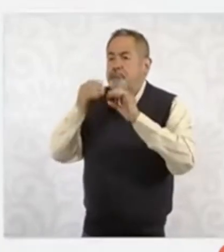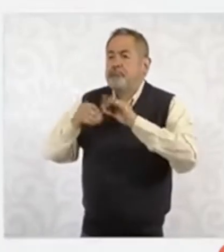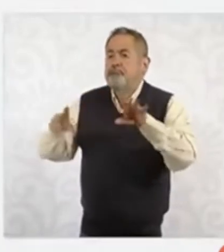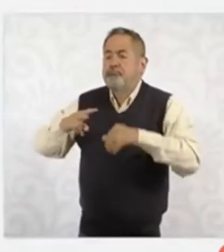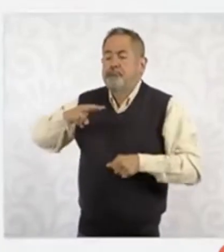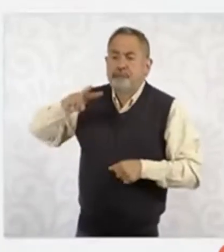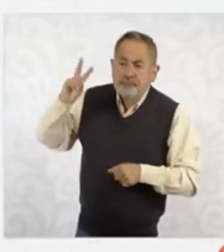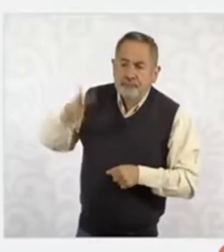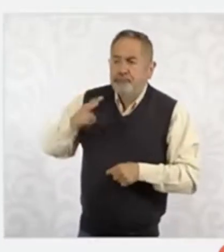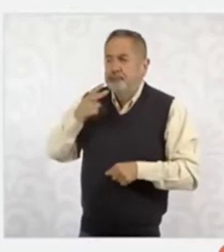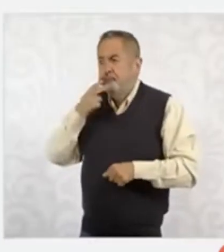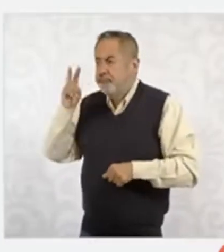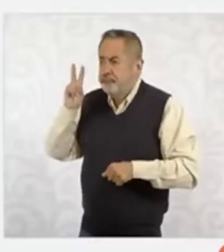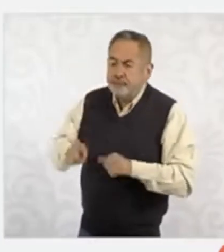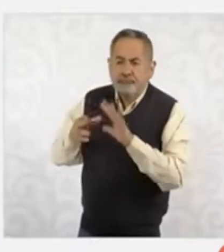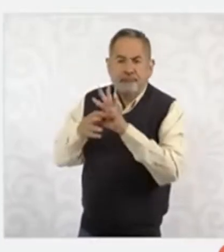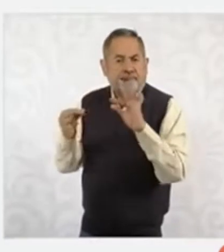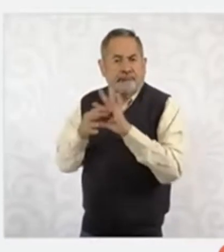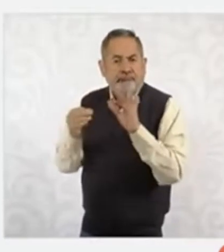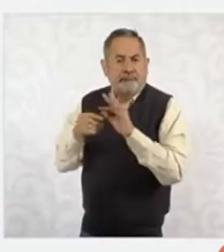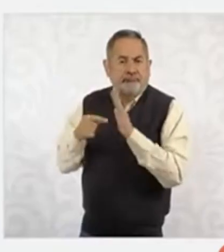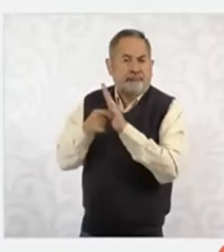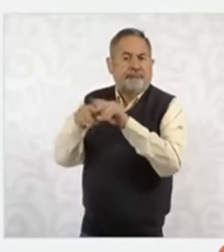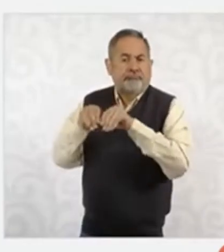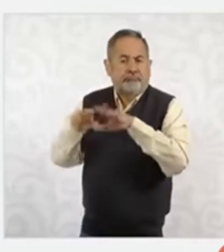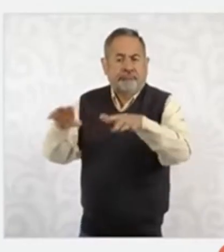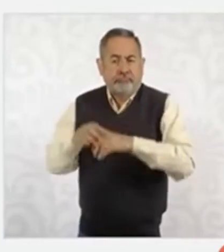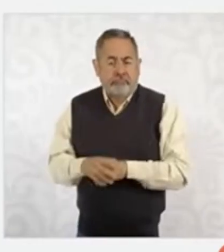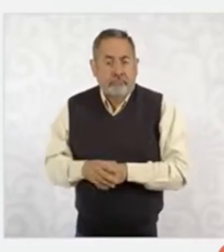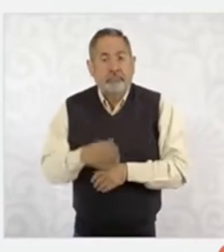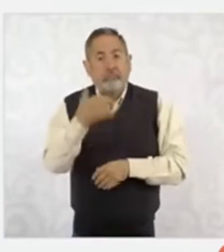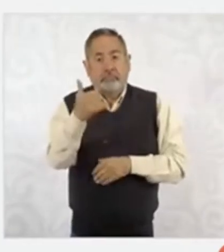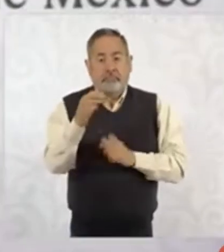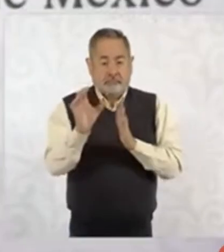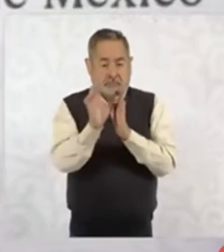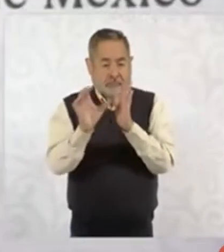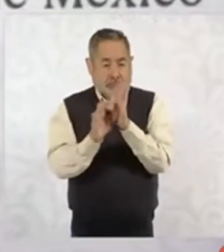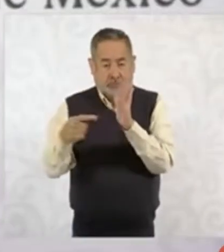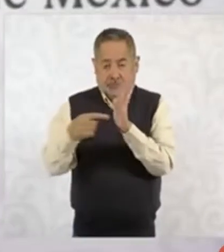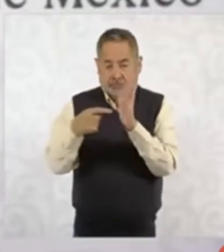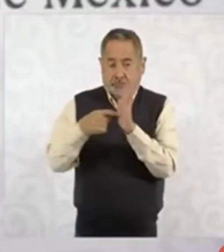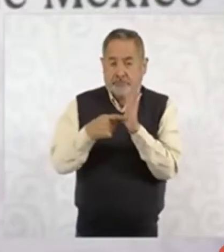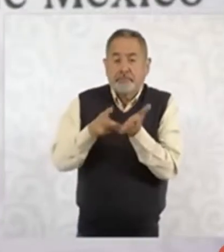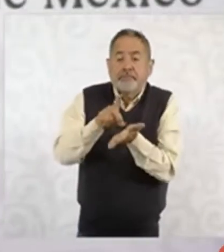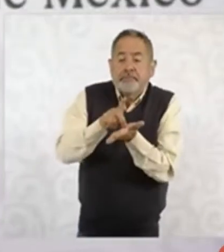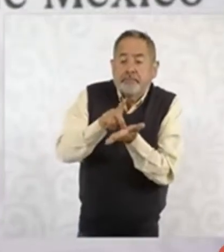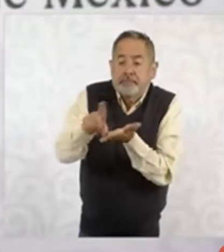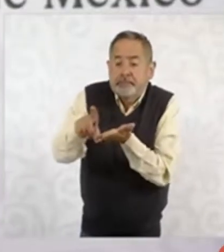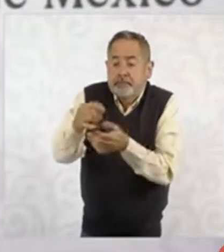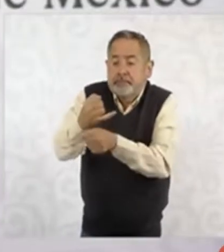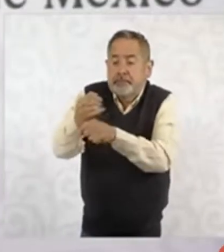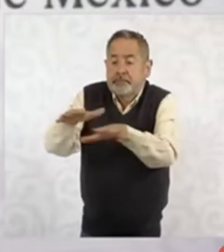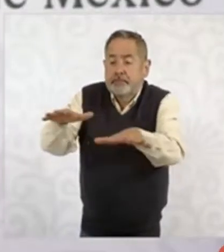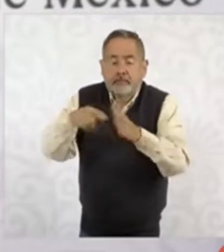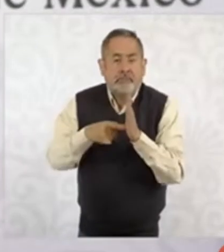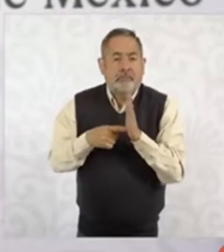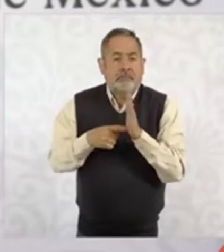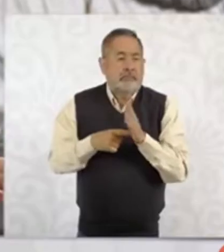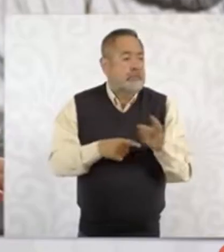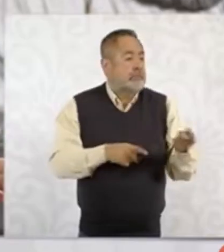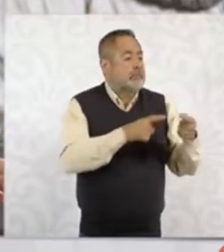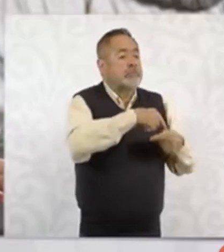Y además hay una Constitución que establece el derecho a la información. ¿Bajo qué mecanismos? El derecho de